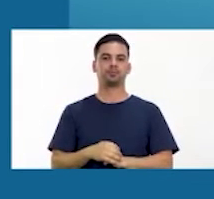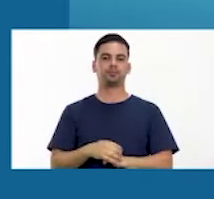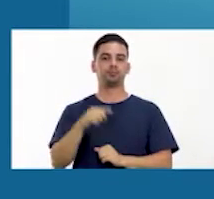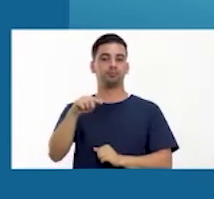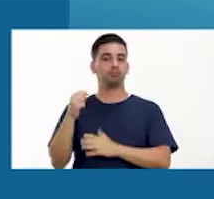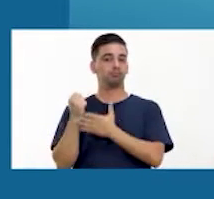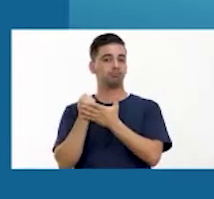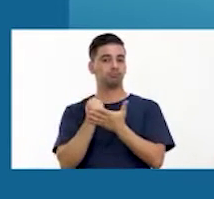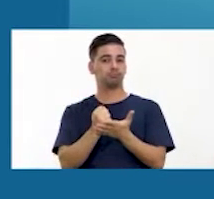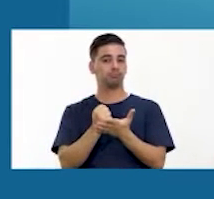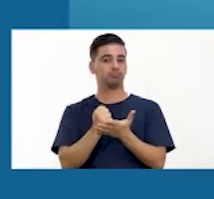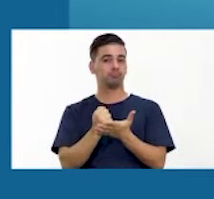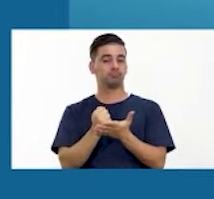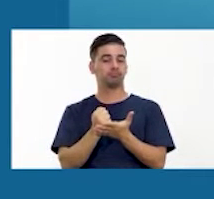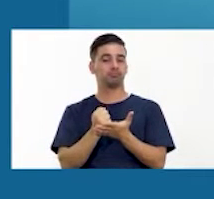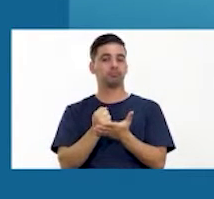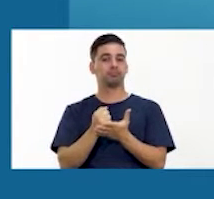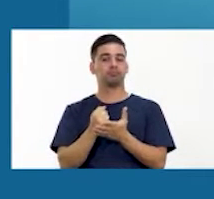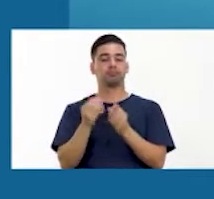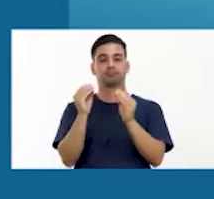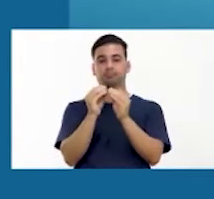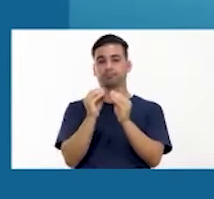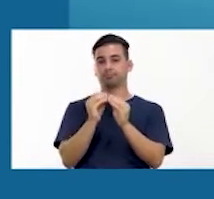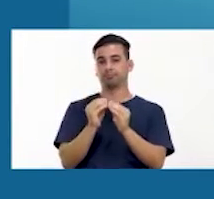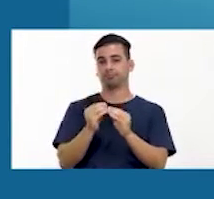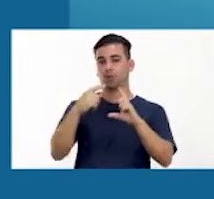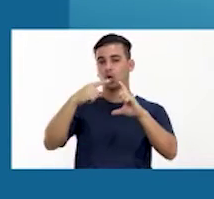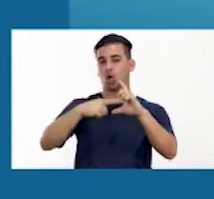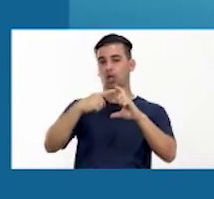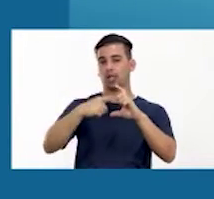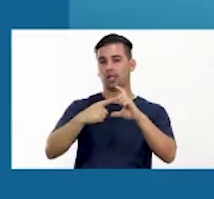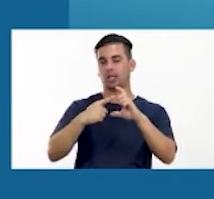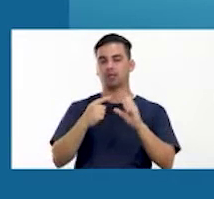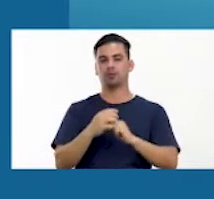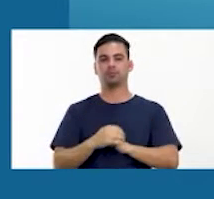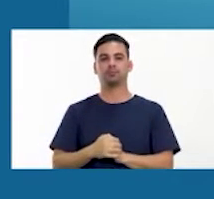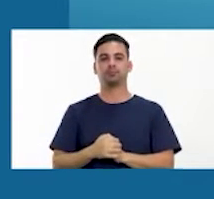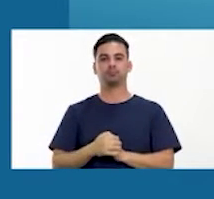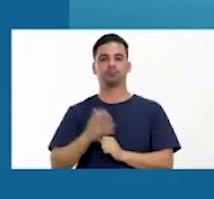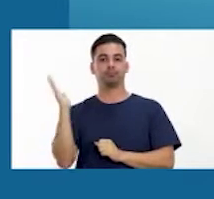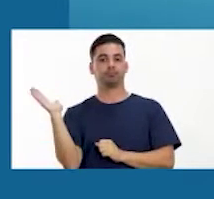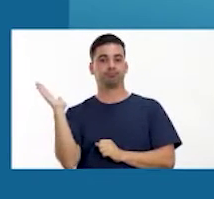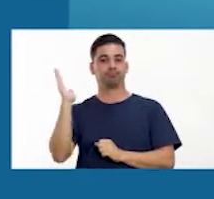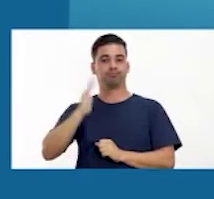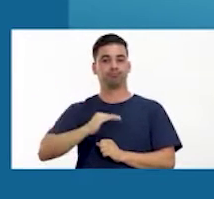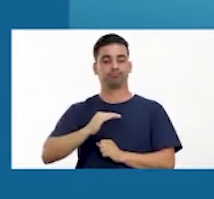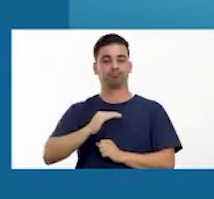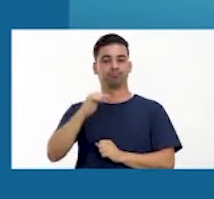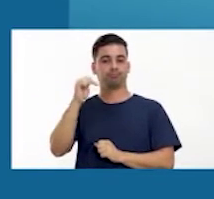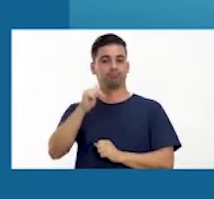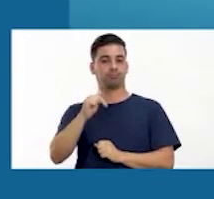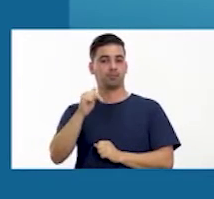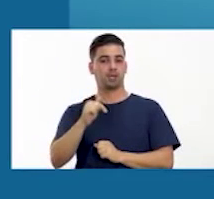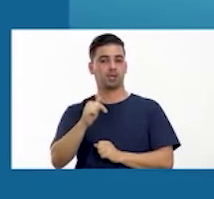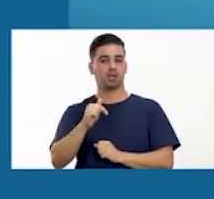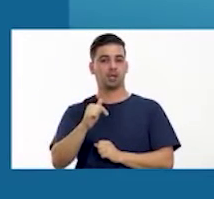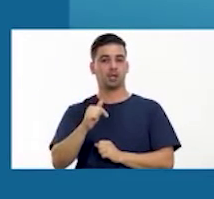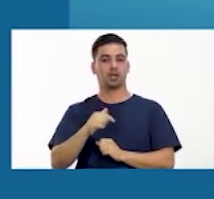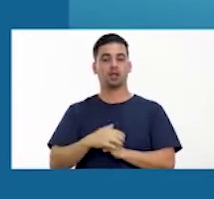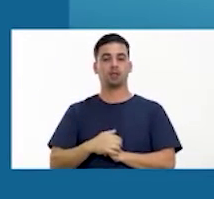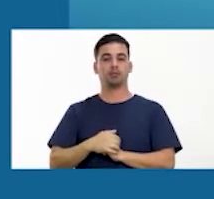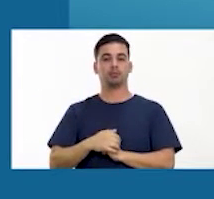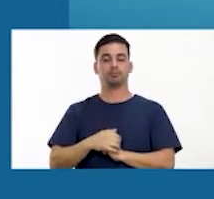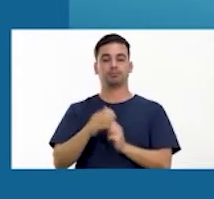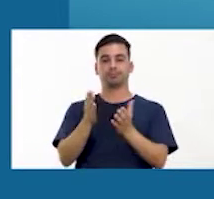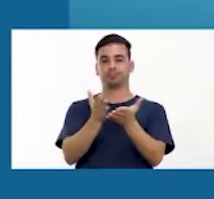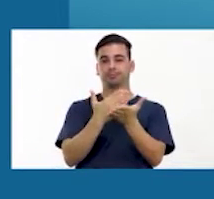complementarlo, vamos a trabajar el siguiente contenido: el retorno de la reacción, página